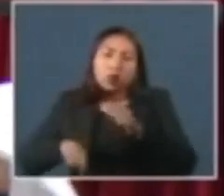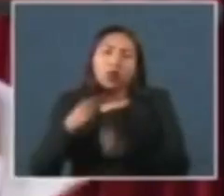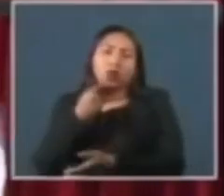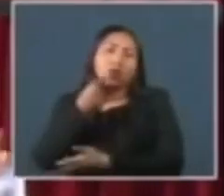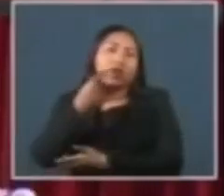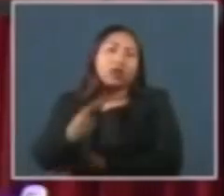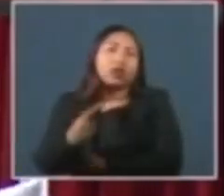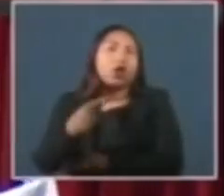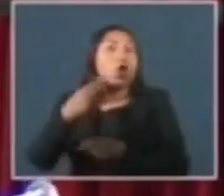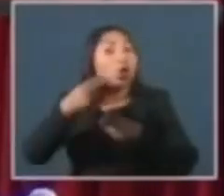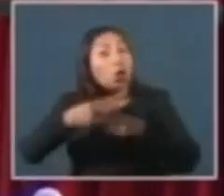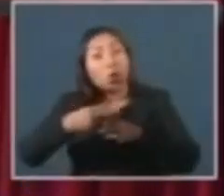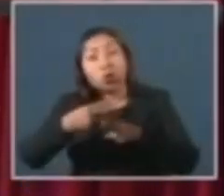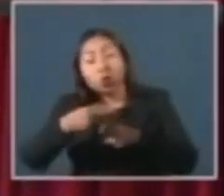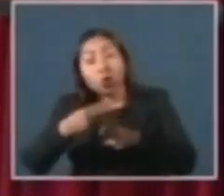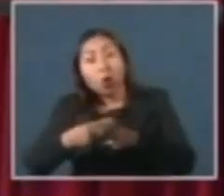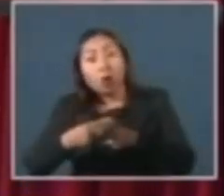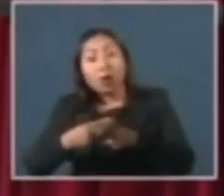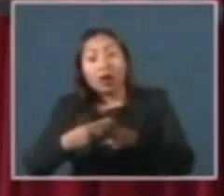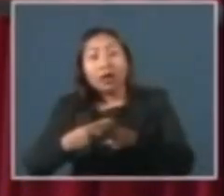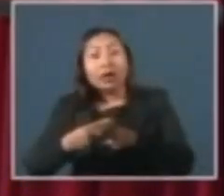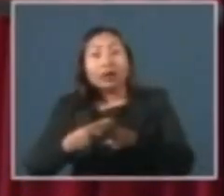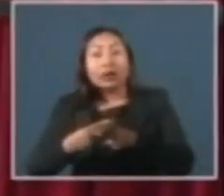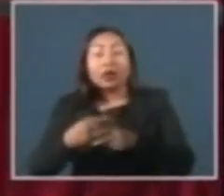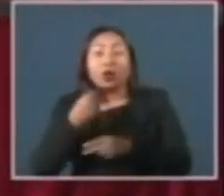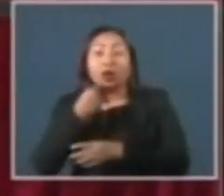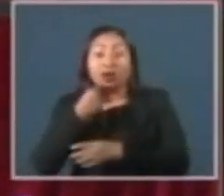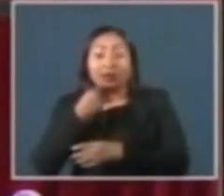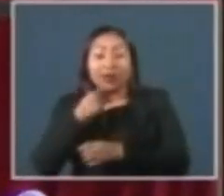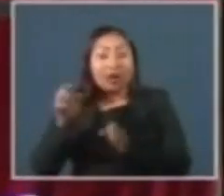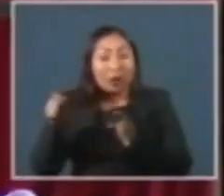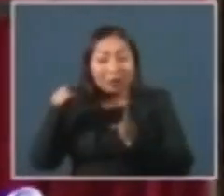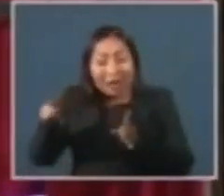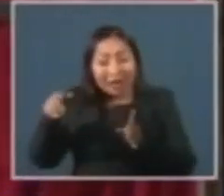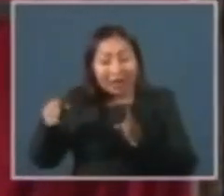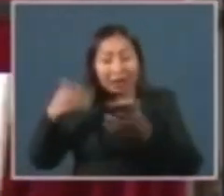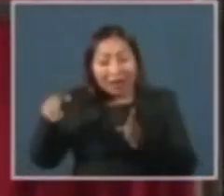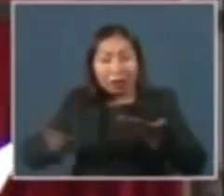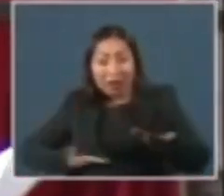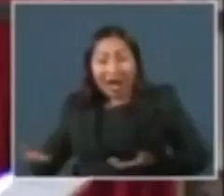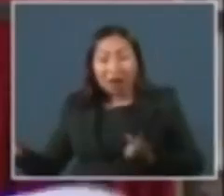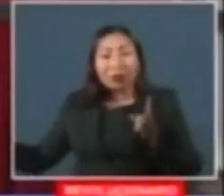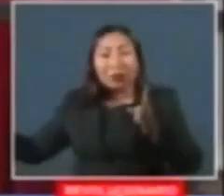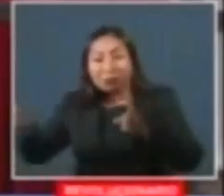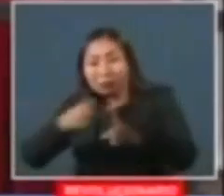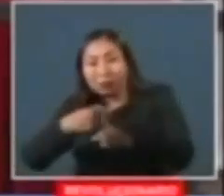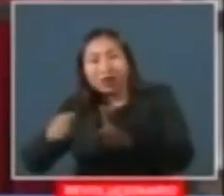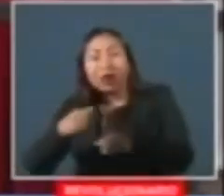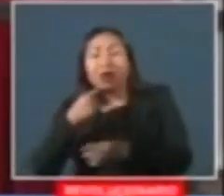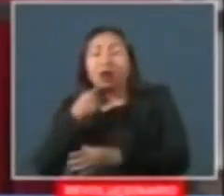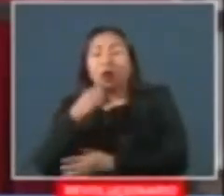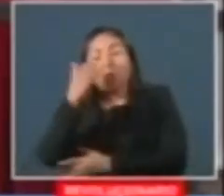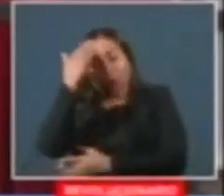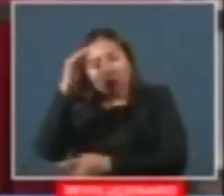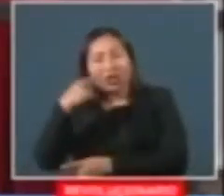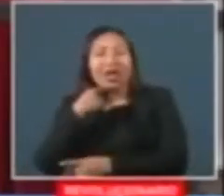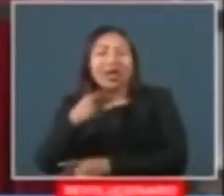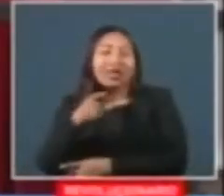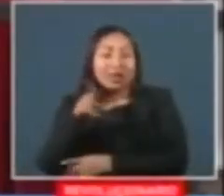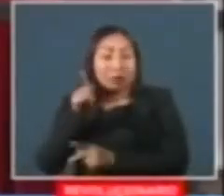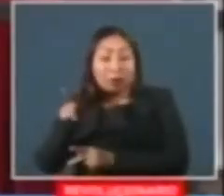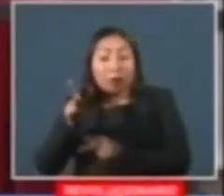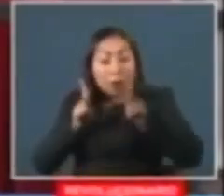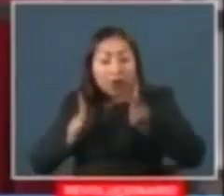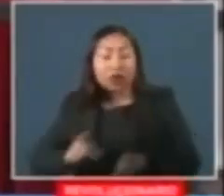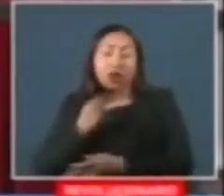los nombres de las personas que fueron afectadas, pero estas personas describen en qué